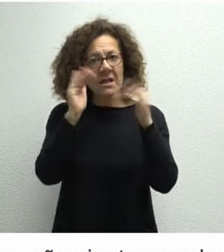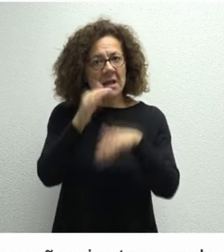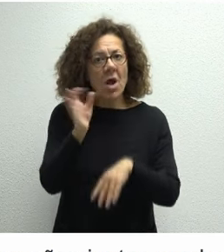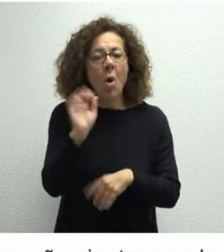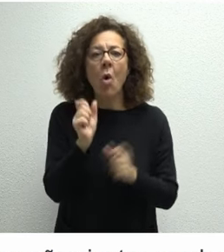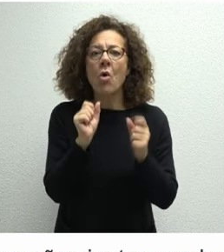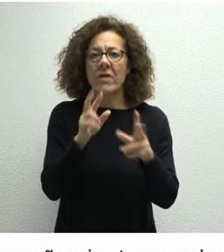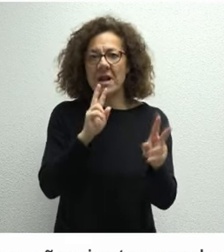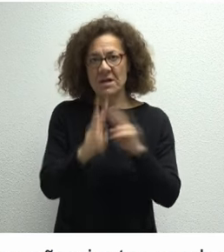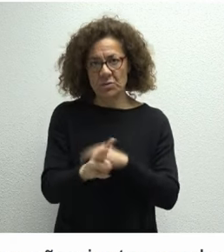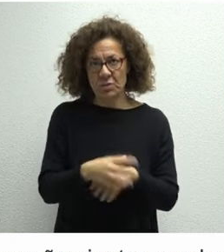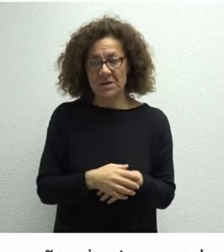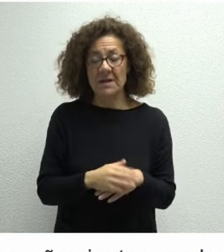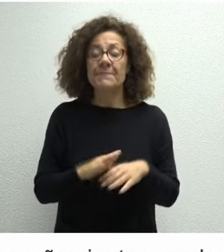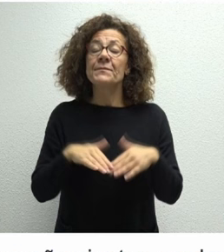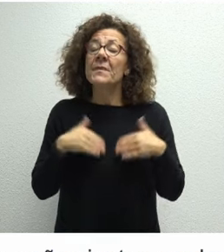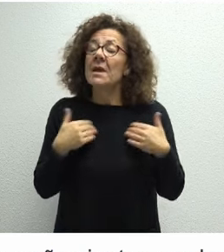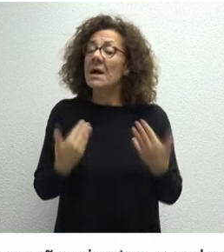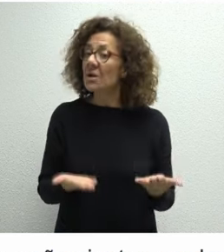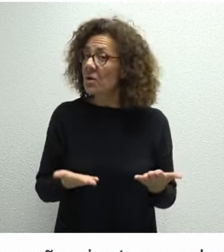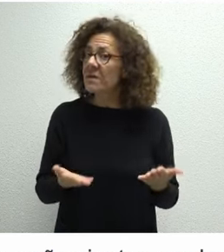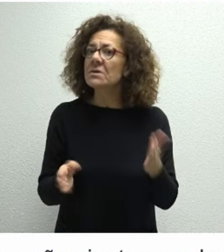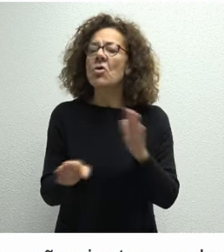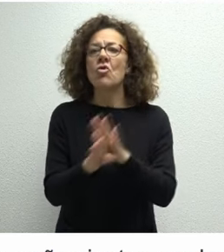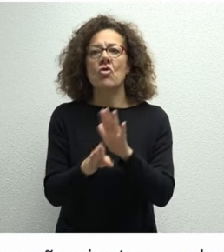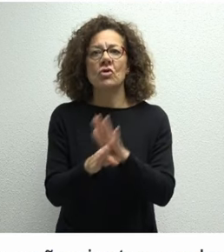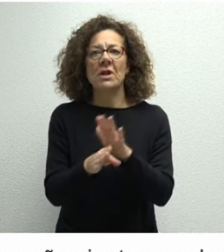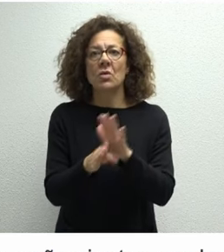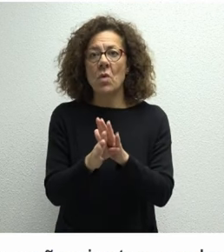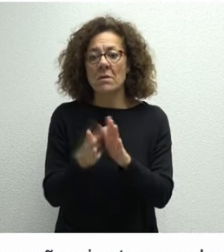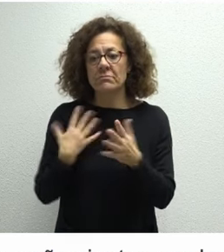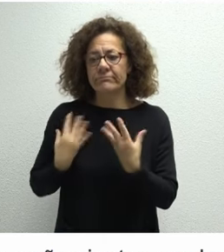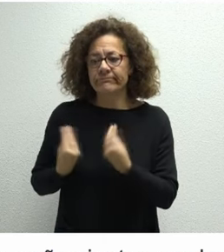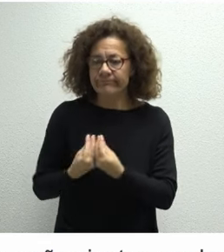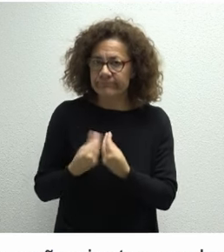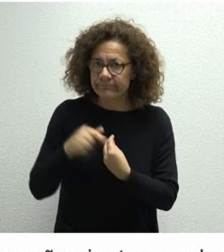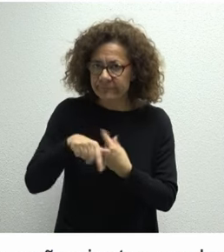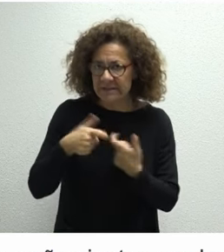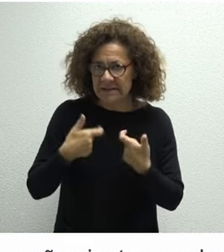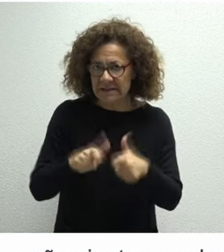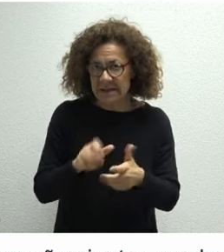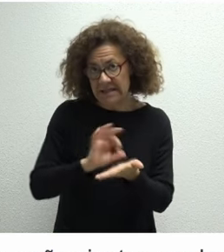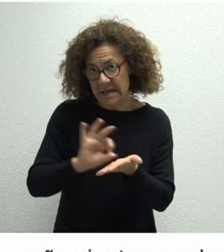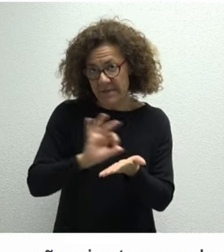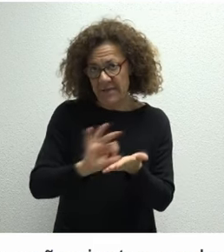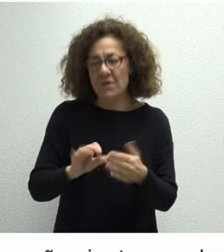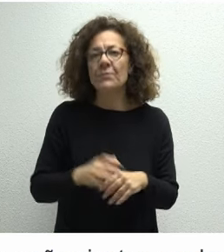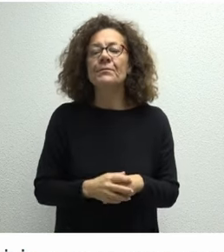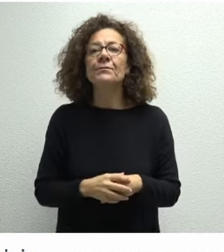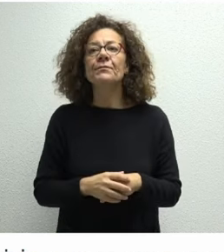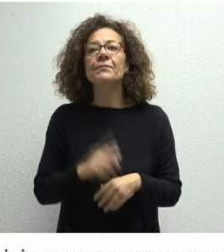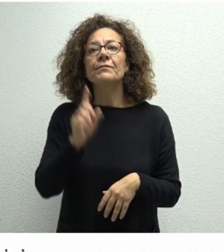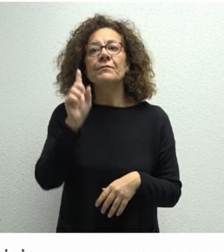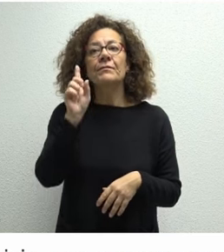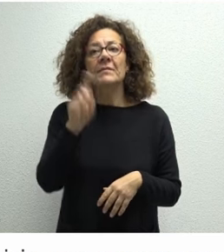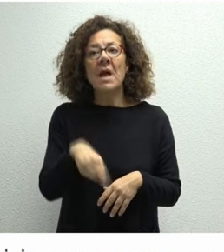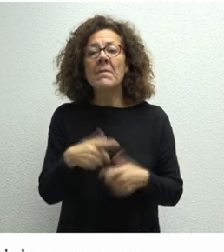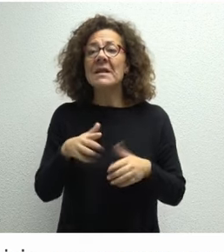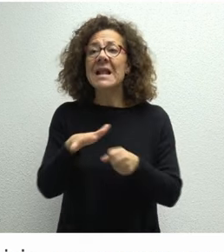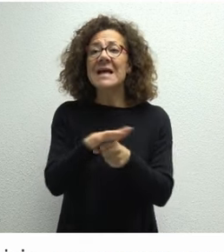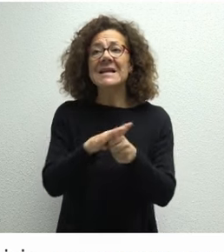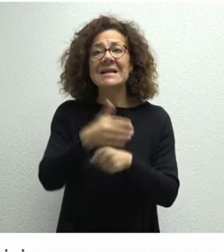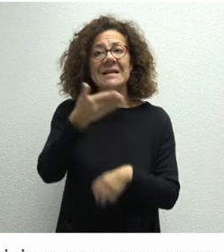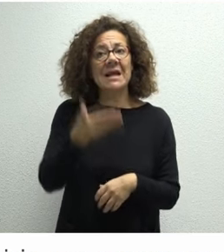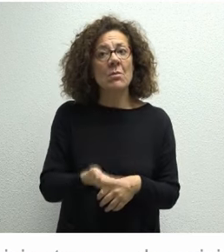darle respuesta entonces pues Siguen continuando con nosotros en el servicio otra de las áreas